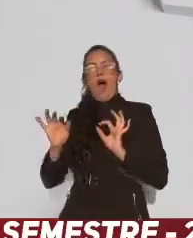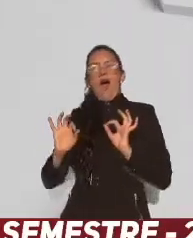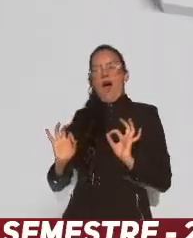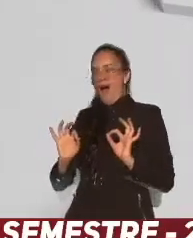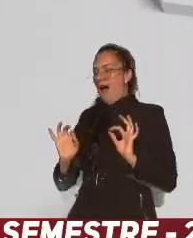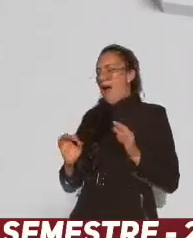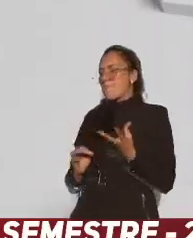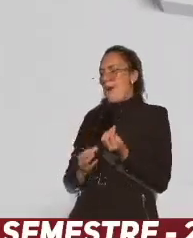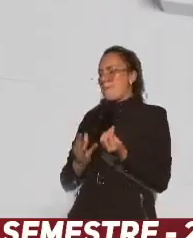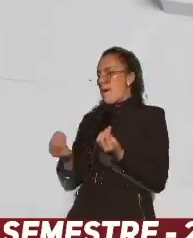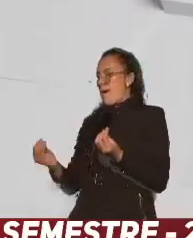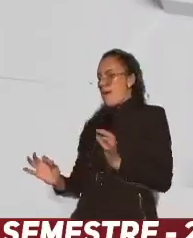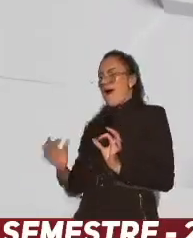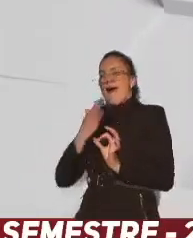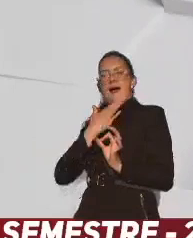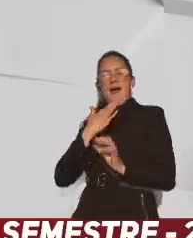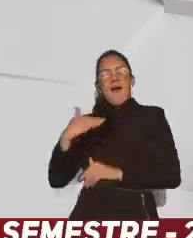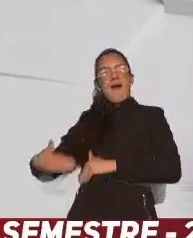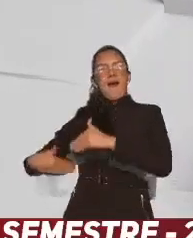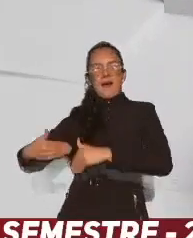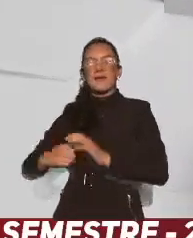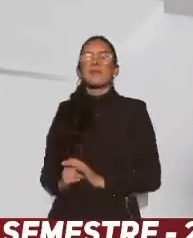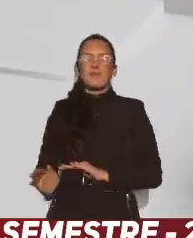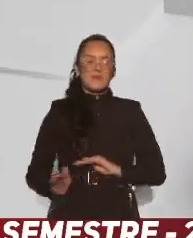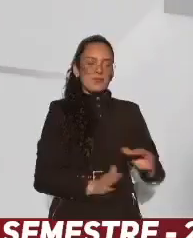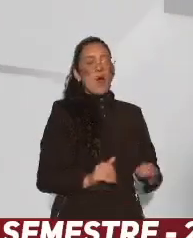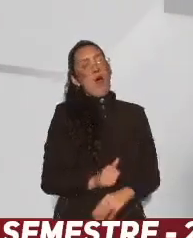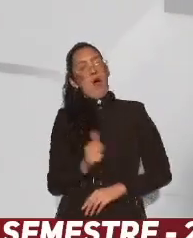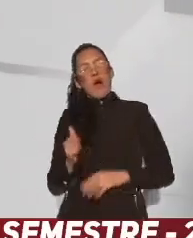unidades. Pasando posteriormente